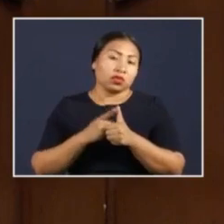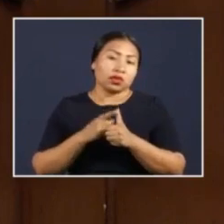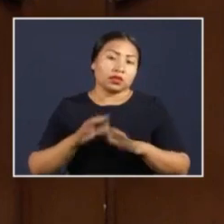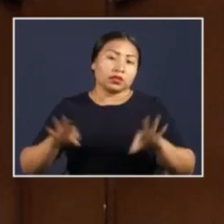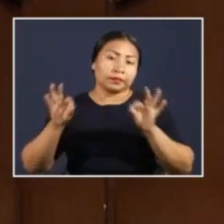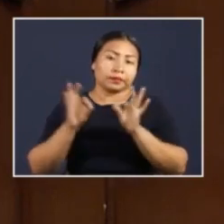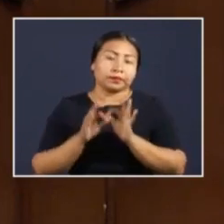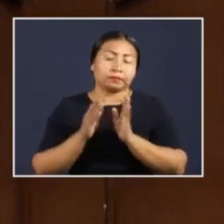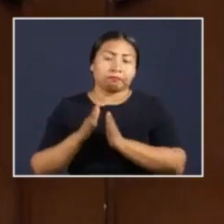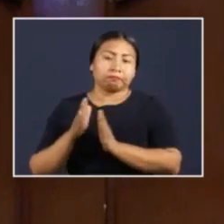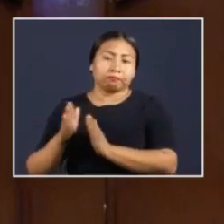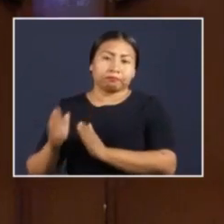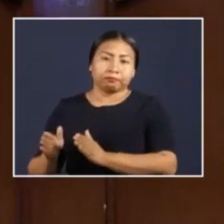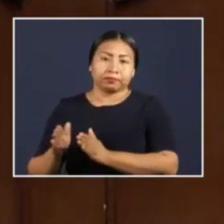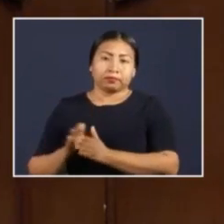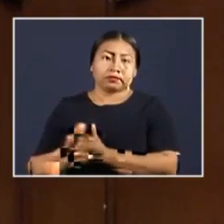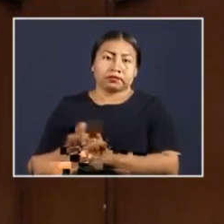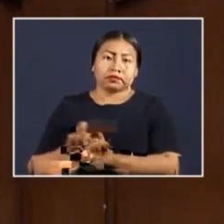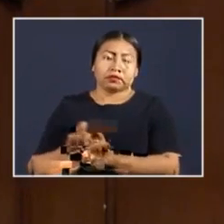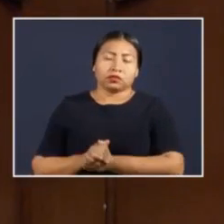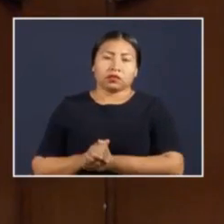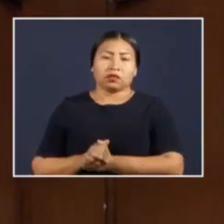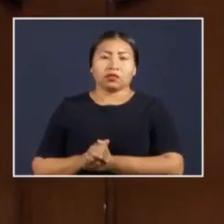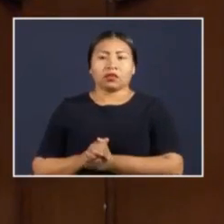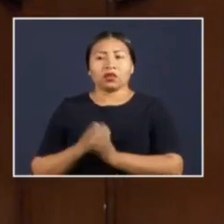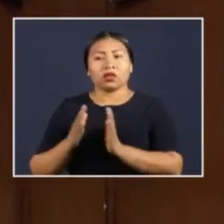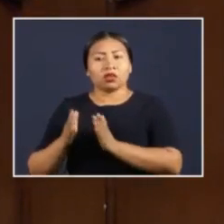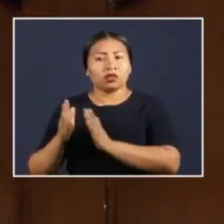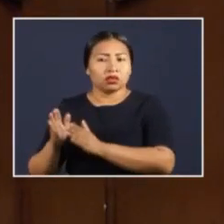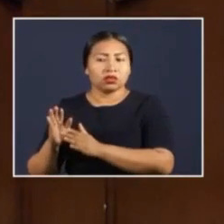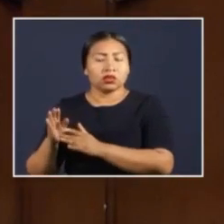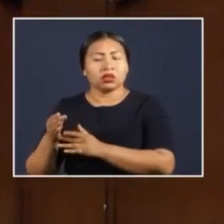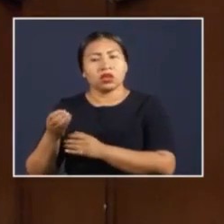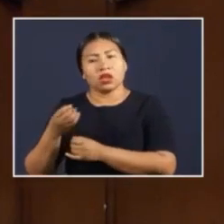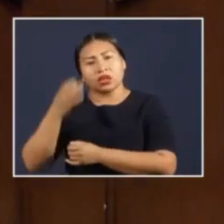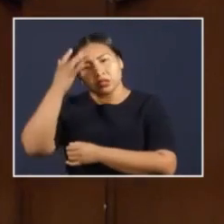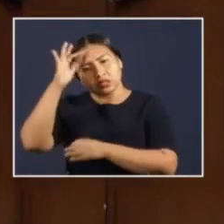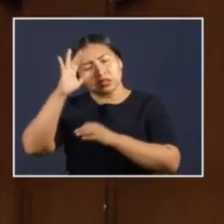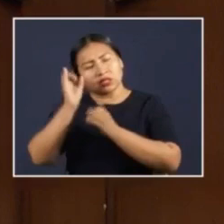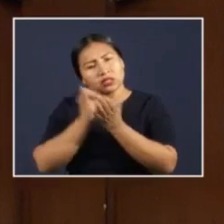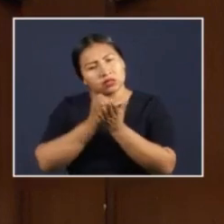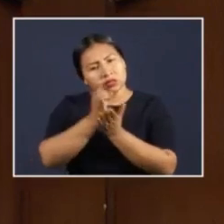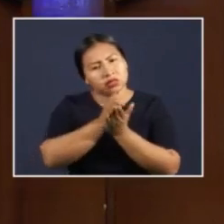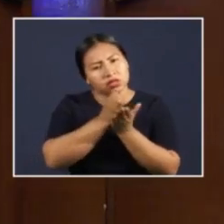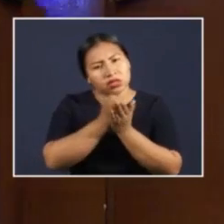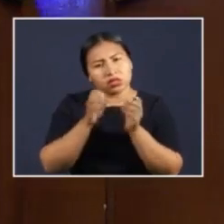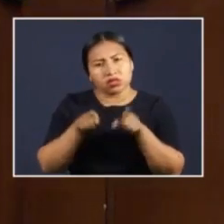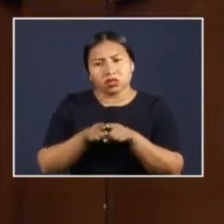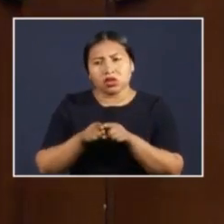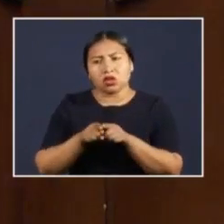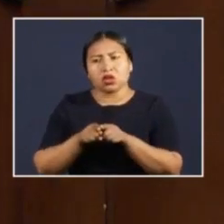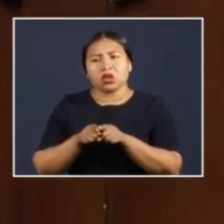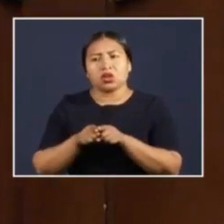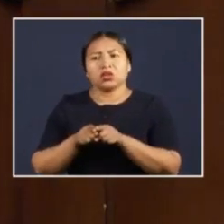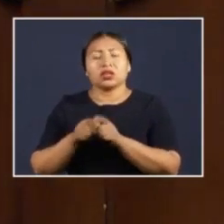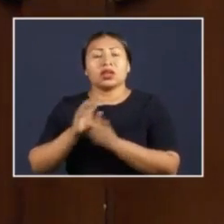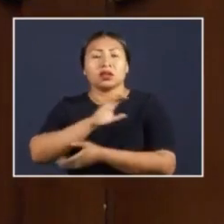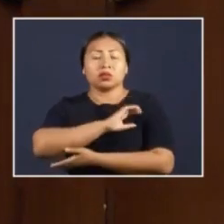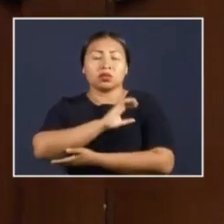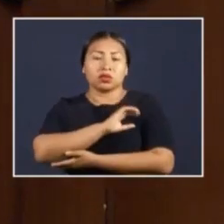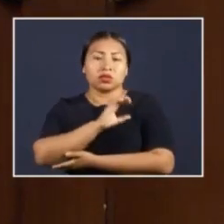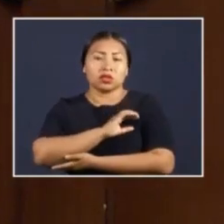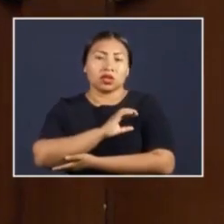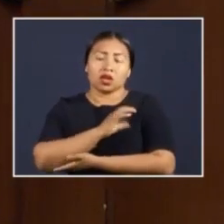la coordinación de los organismos de información e inteligencia de investigación de los servicios de policía que integran la fuerza